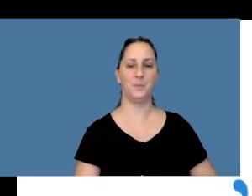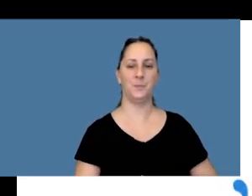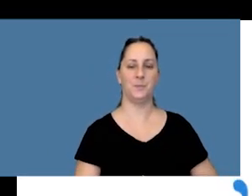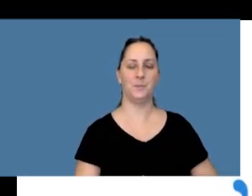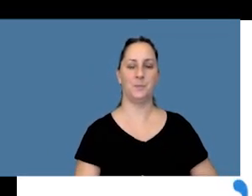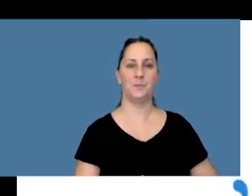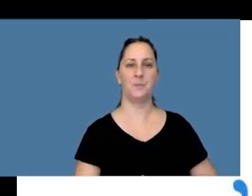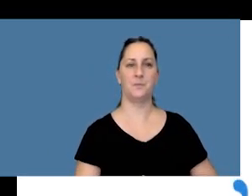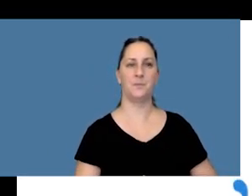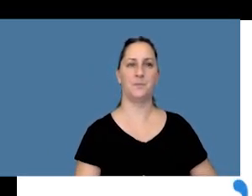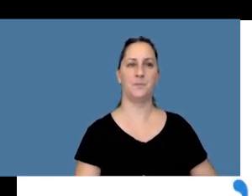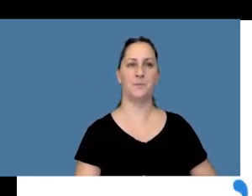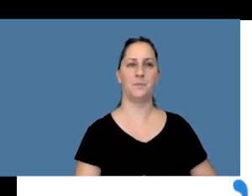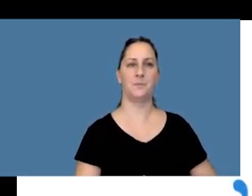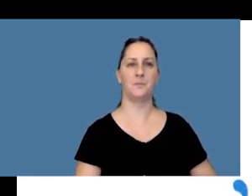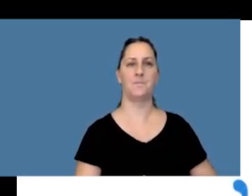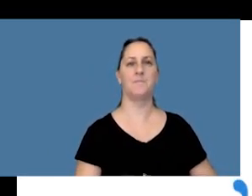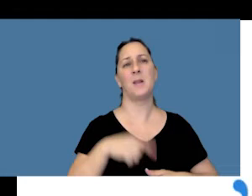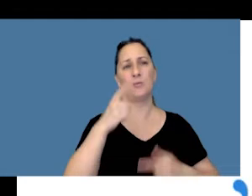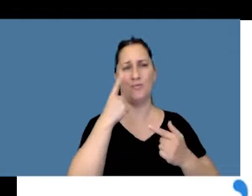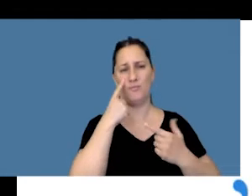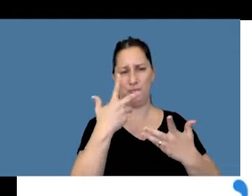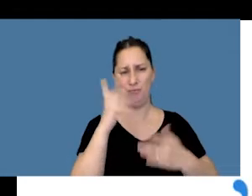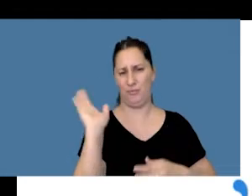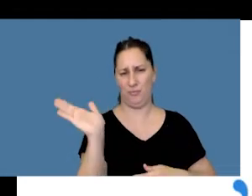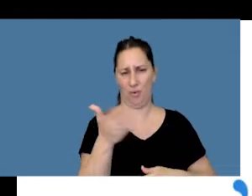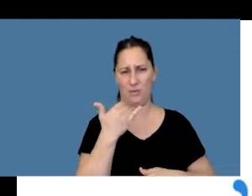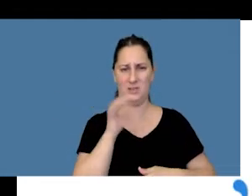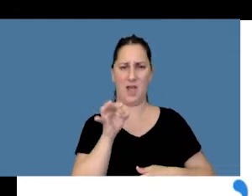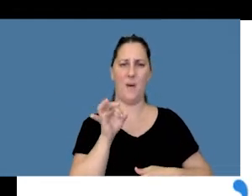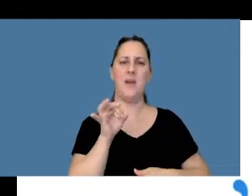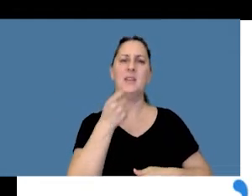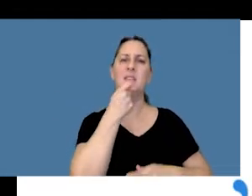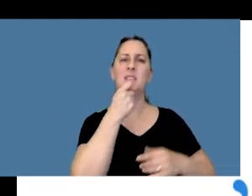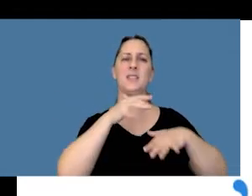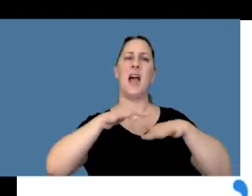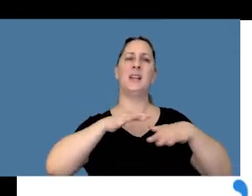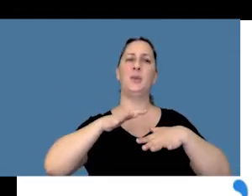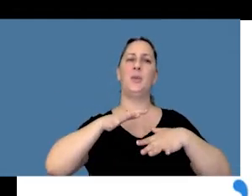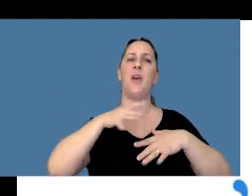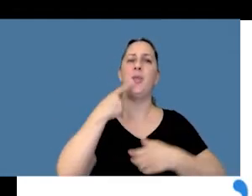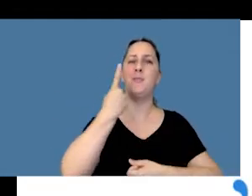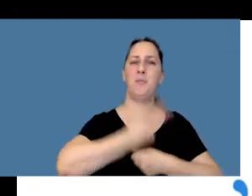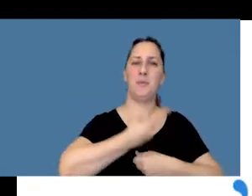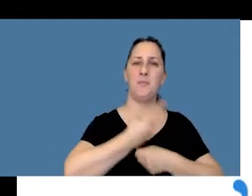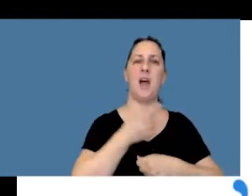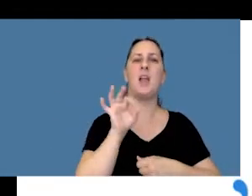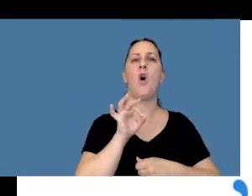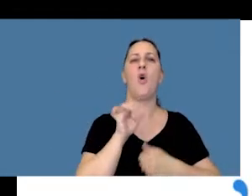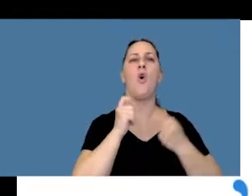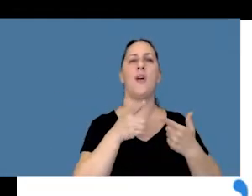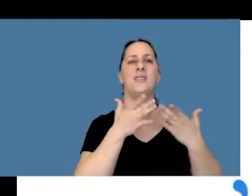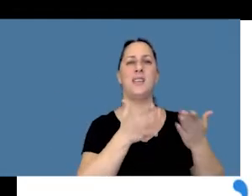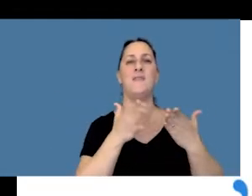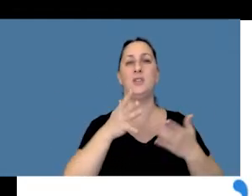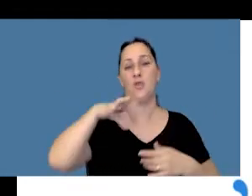Bueno, esto ya también es conocido por todos. Si se hace actividad primaria o se presta servicios sin local